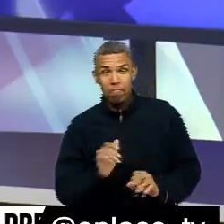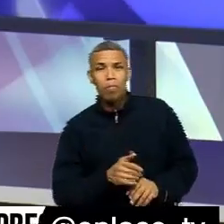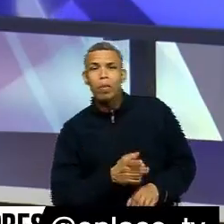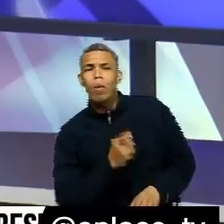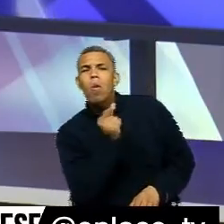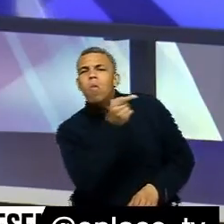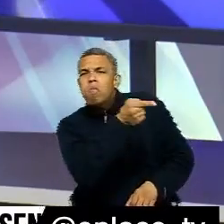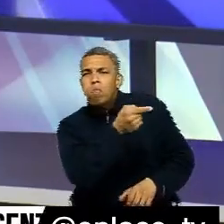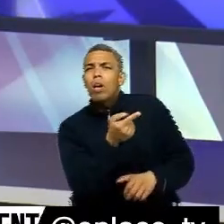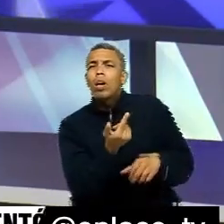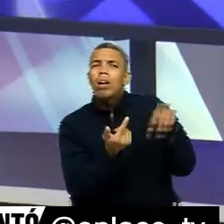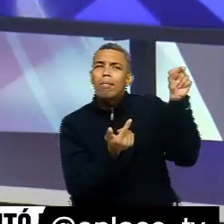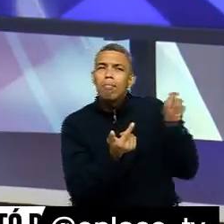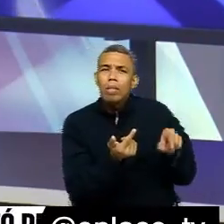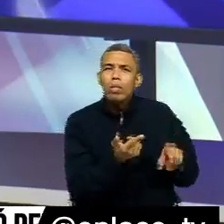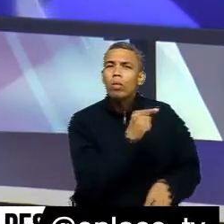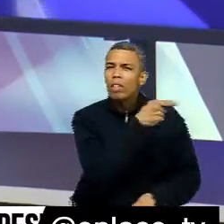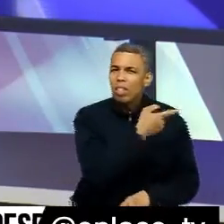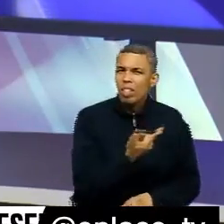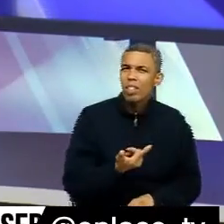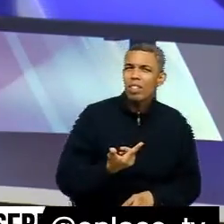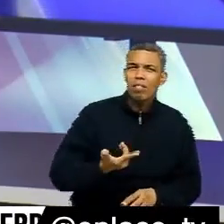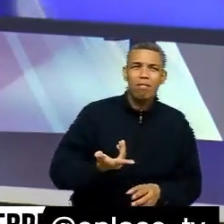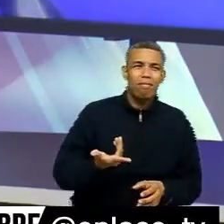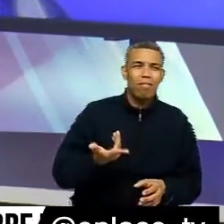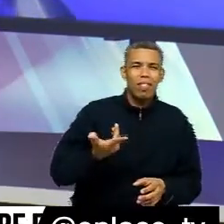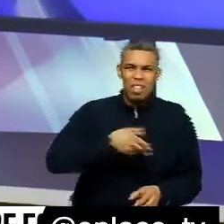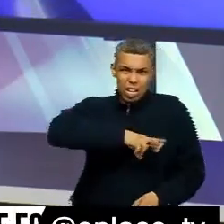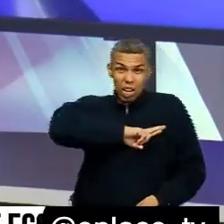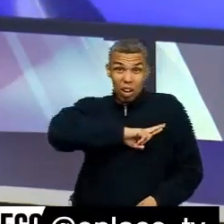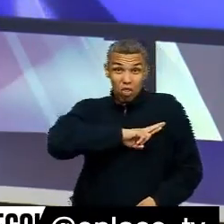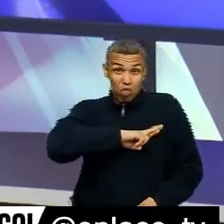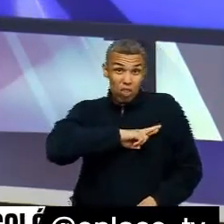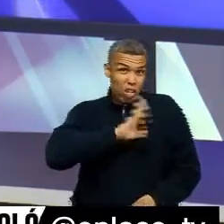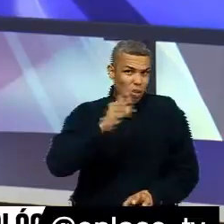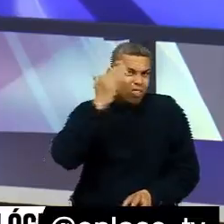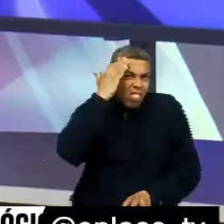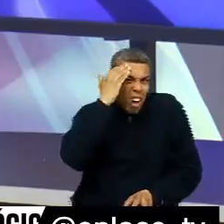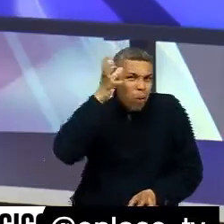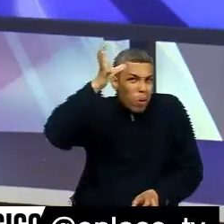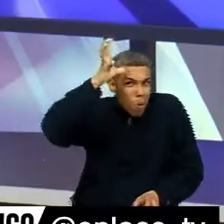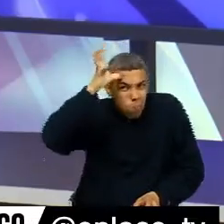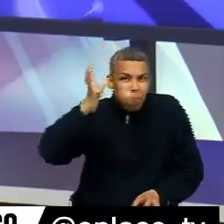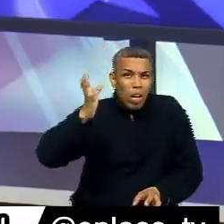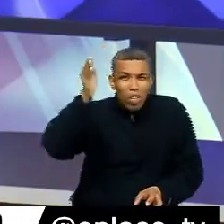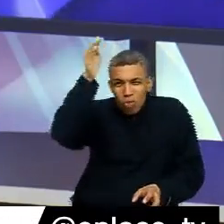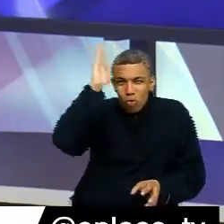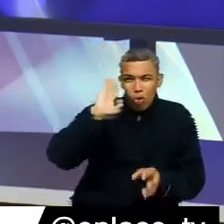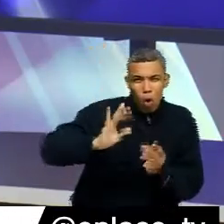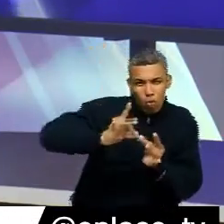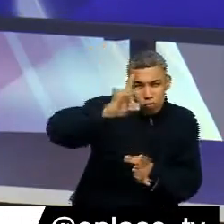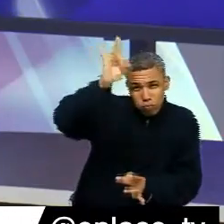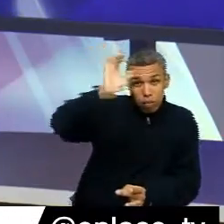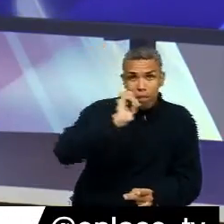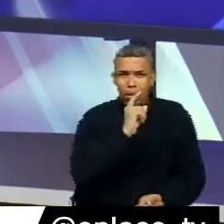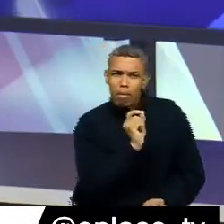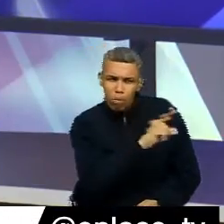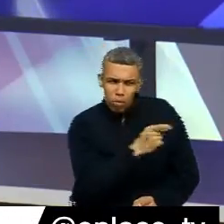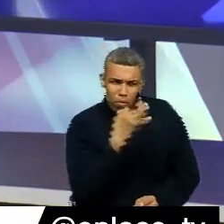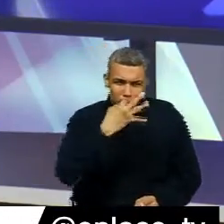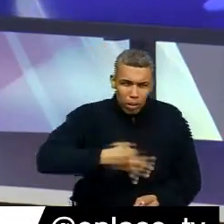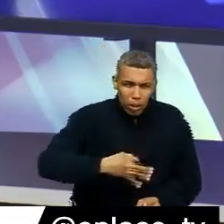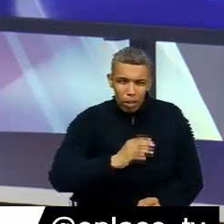sobre este fenómeno, que tiene con cierto temor a los residentes de este sector, a quien grabó el video y por supuesto a quienes lo han podido observar en